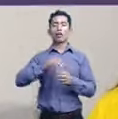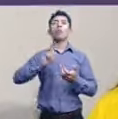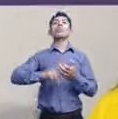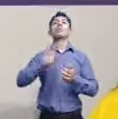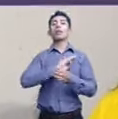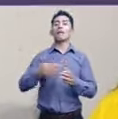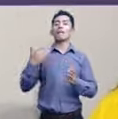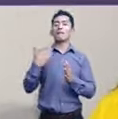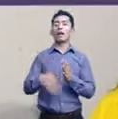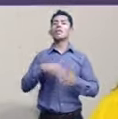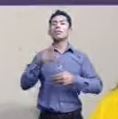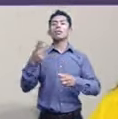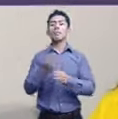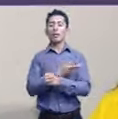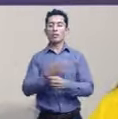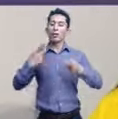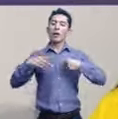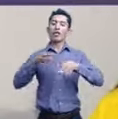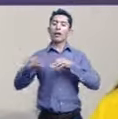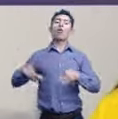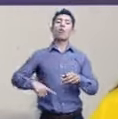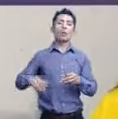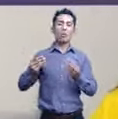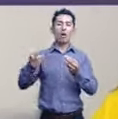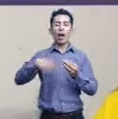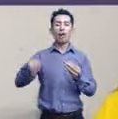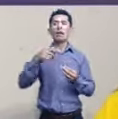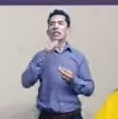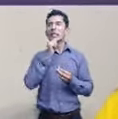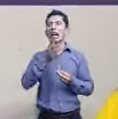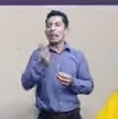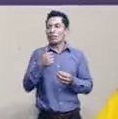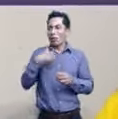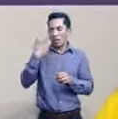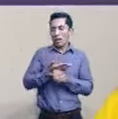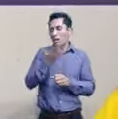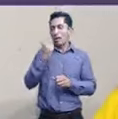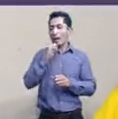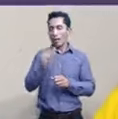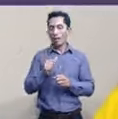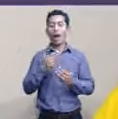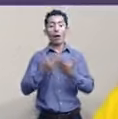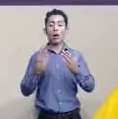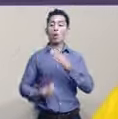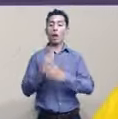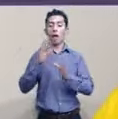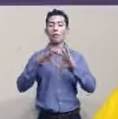municipal ha ocasionado que muchos servidores públicos desconozcan sus atribuciones. En el nuevo